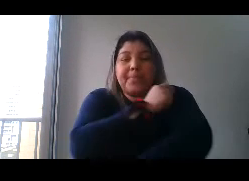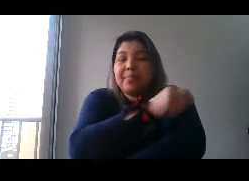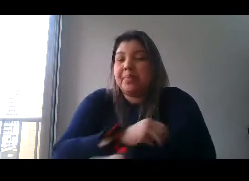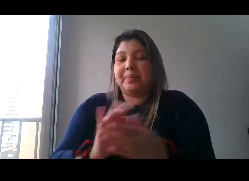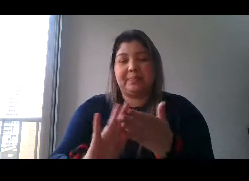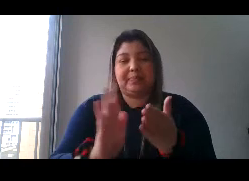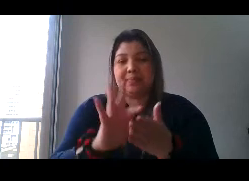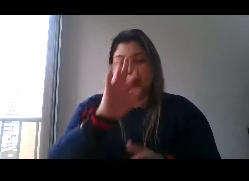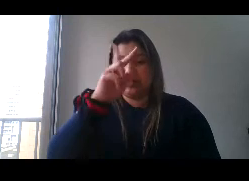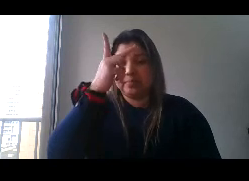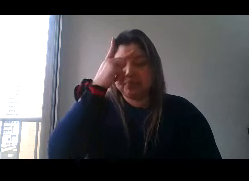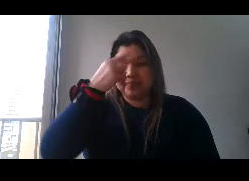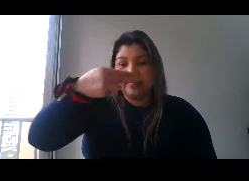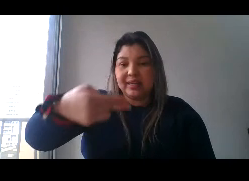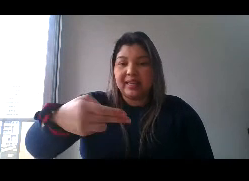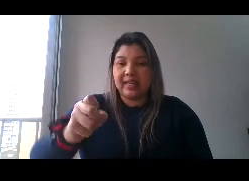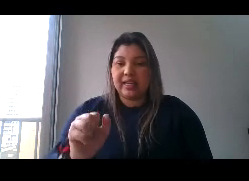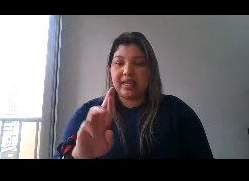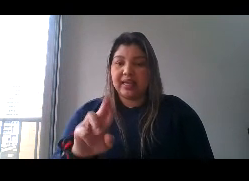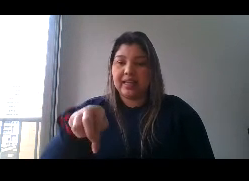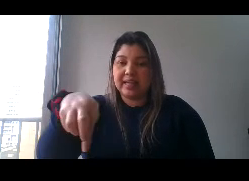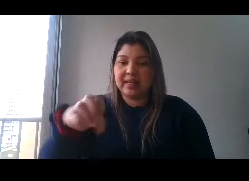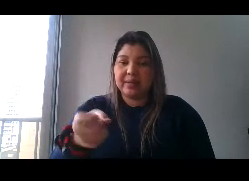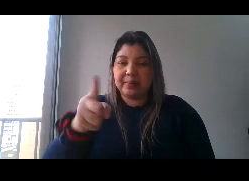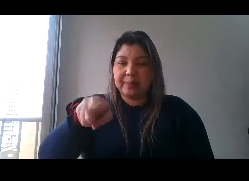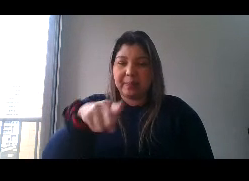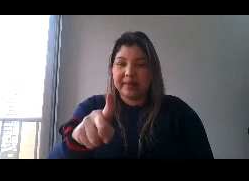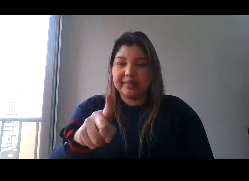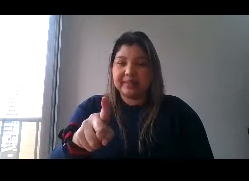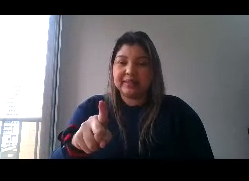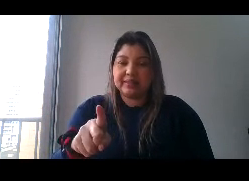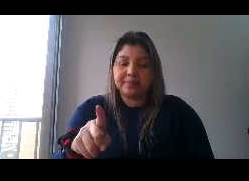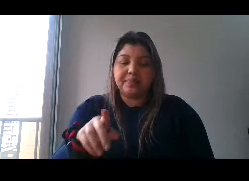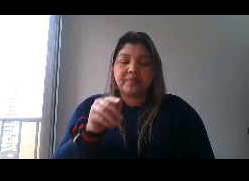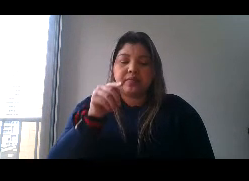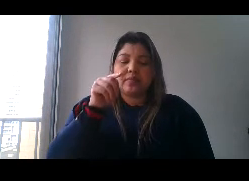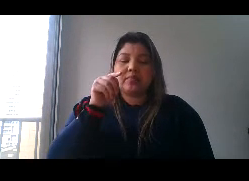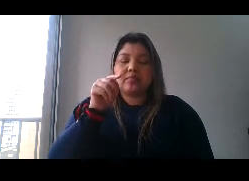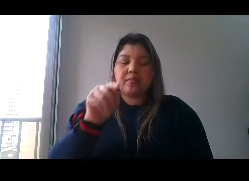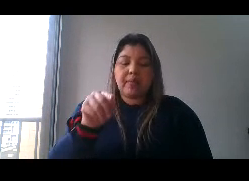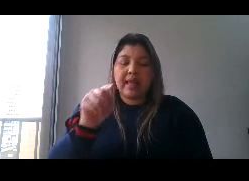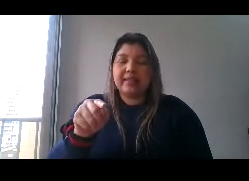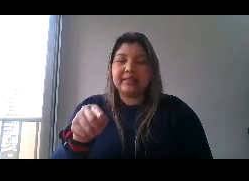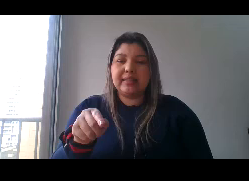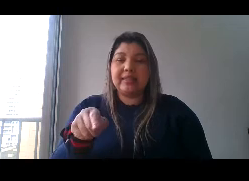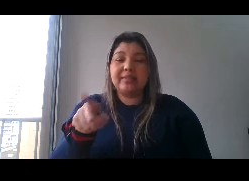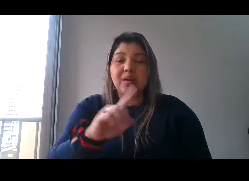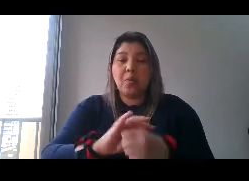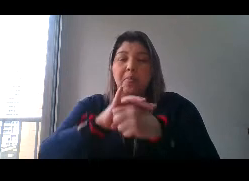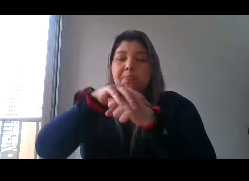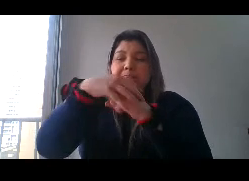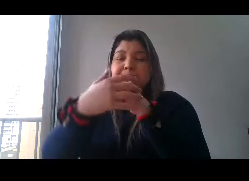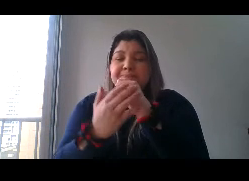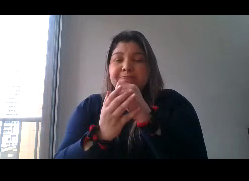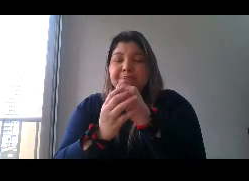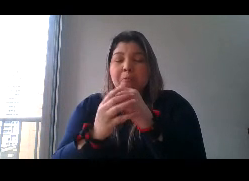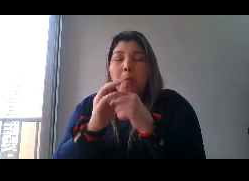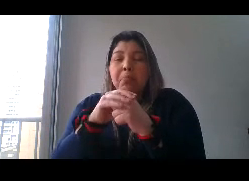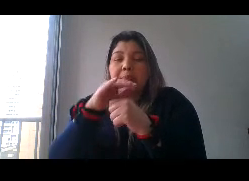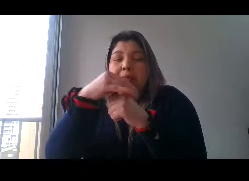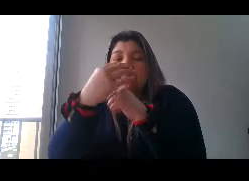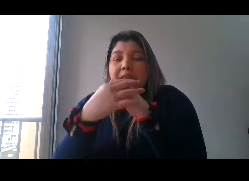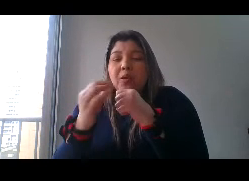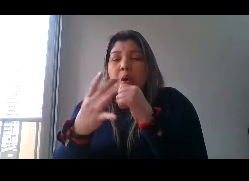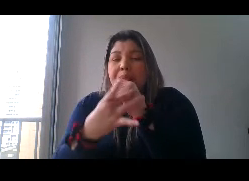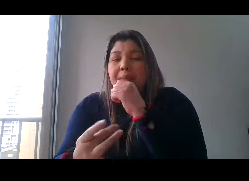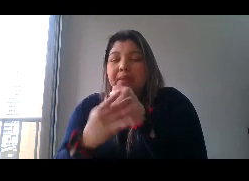herpes, que también son virus envueltos, tienen una capa de lípido y ellos son muy sensibles. Que dijera uno, esa capa envuelta, que es un virus